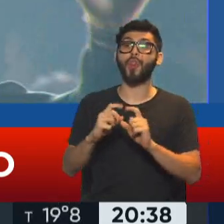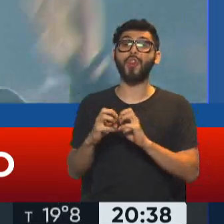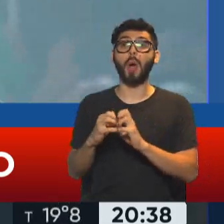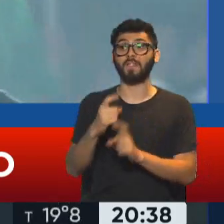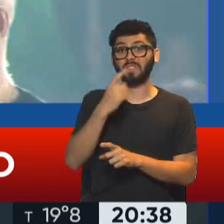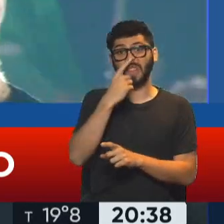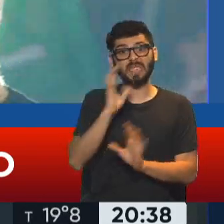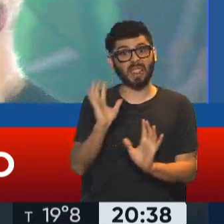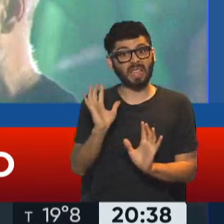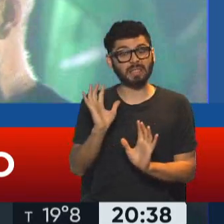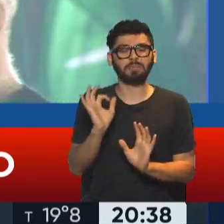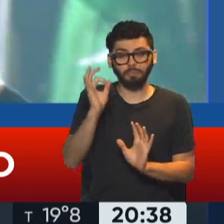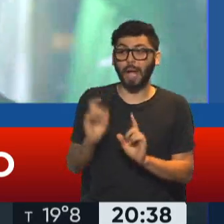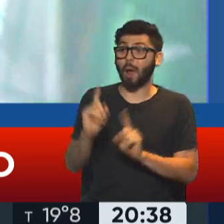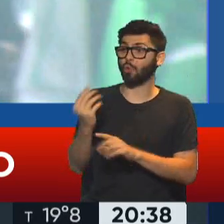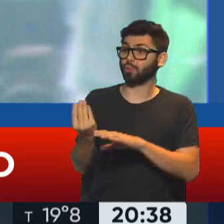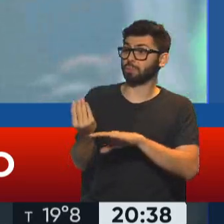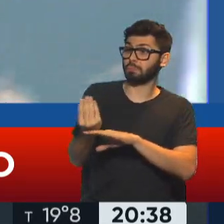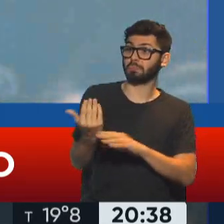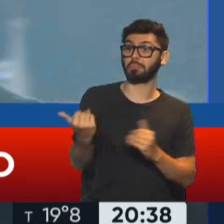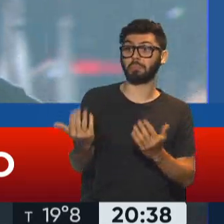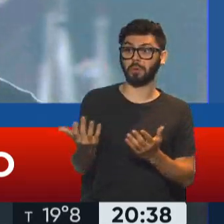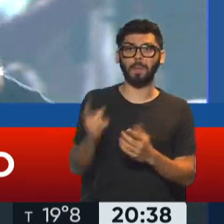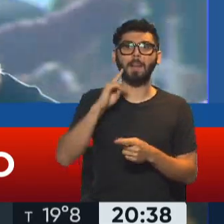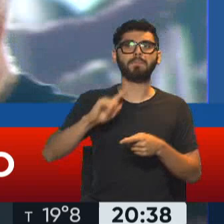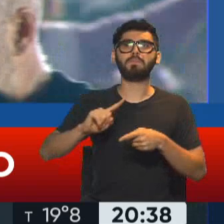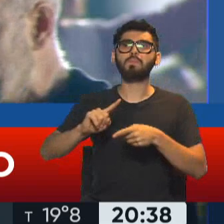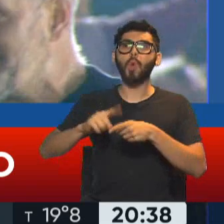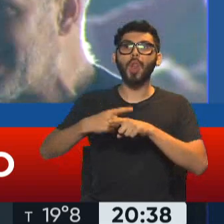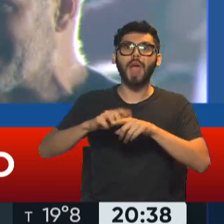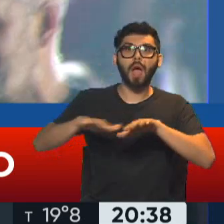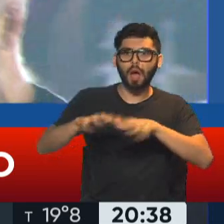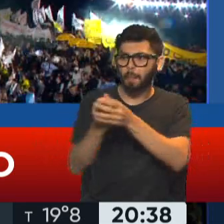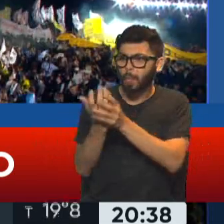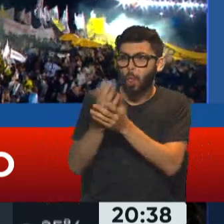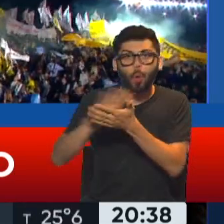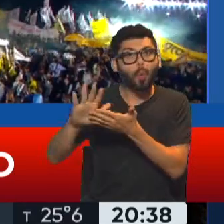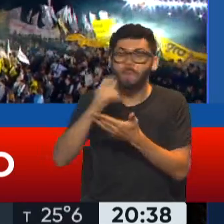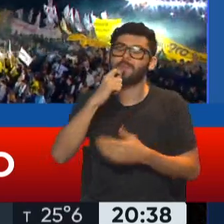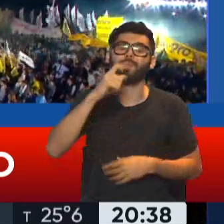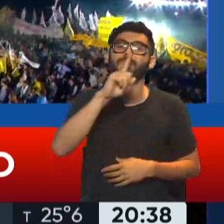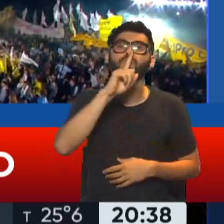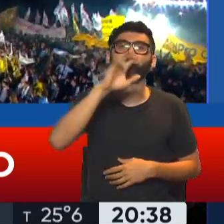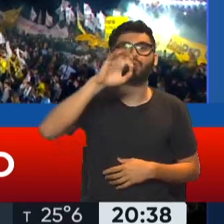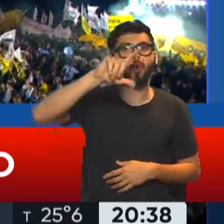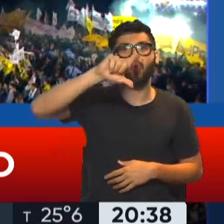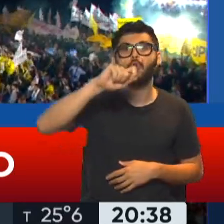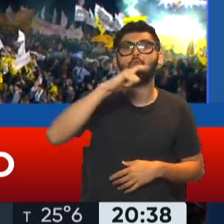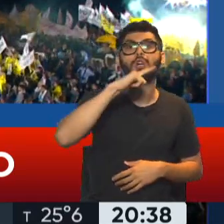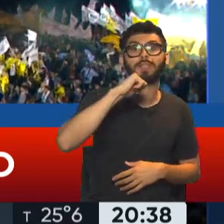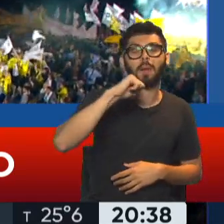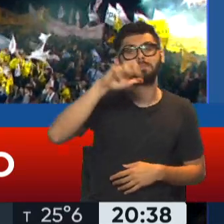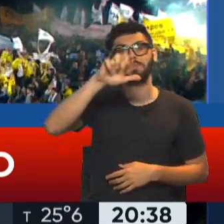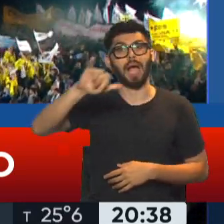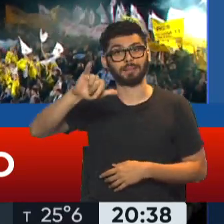interesantes, incluso candidatos que aparecieron y fenómenos políticos que aparecieron. Recién veíamos a Victoria Tolosa Paz. Era una candidata,